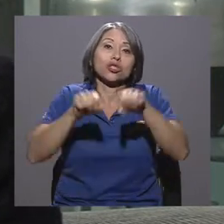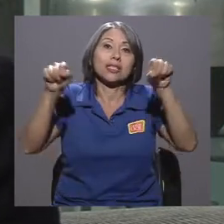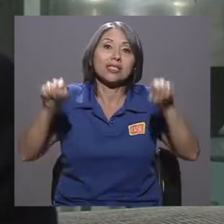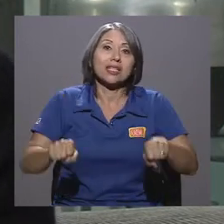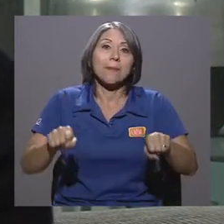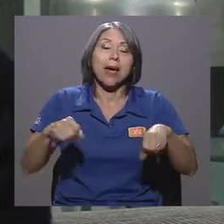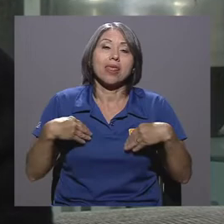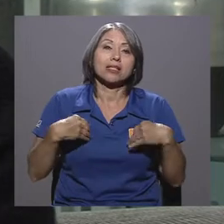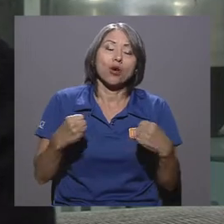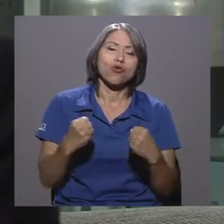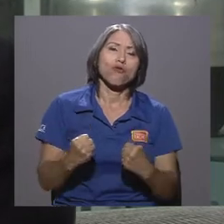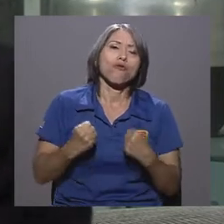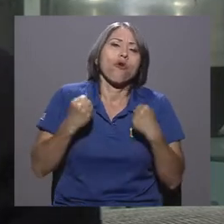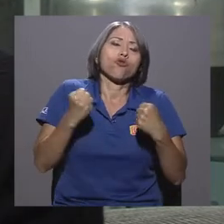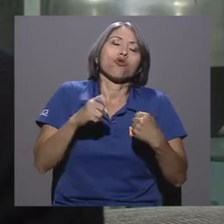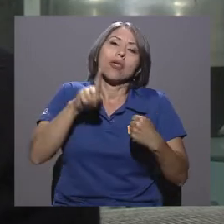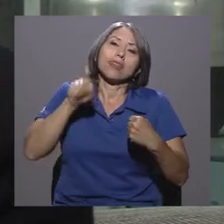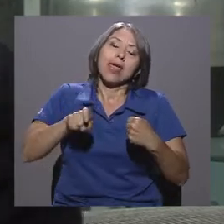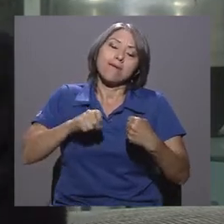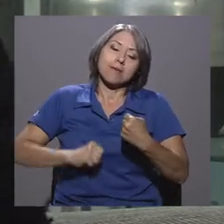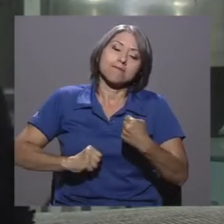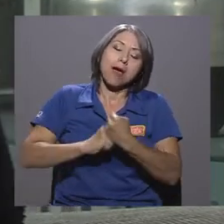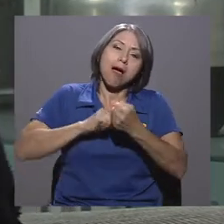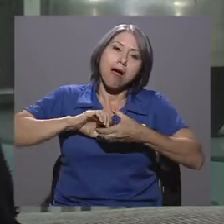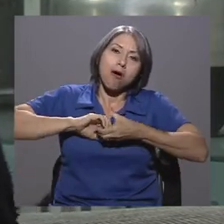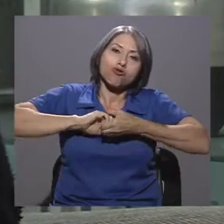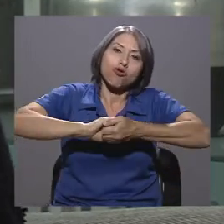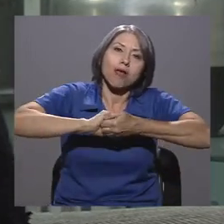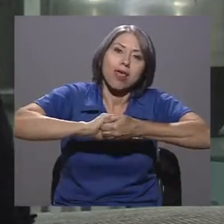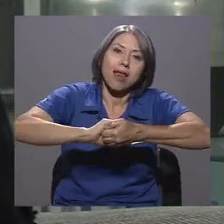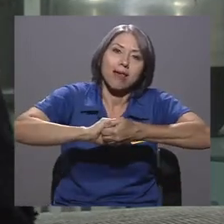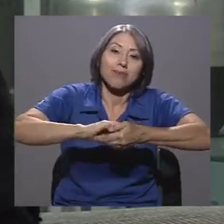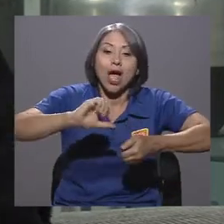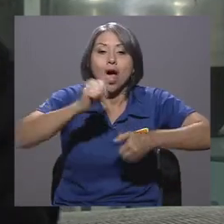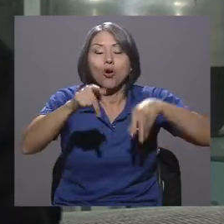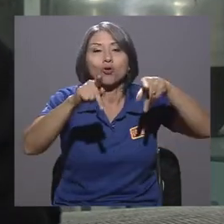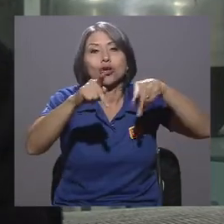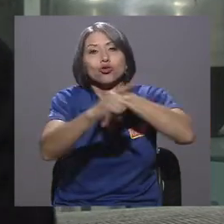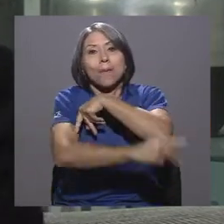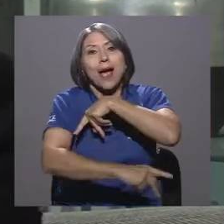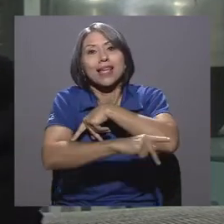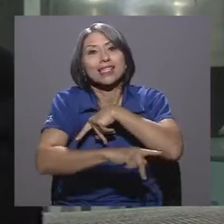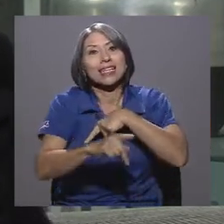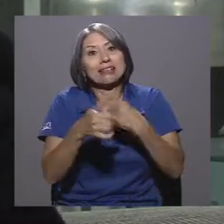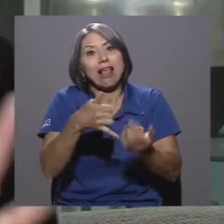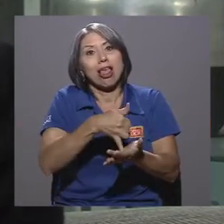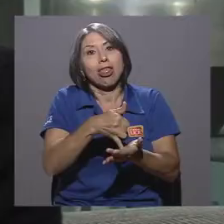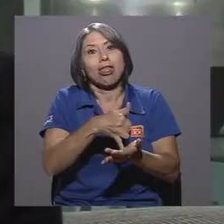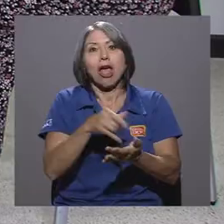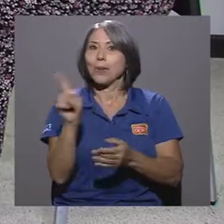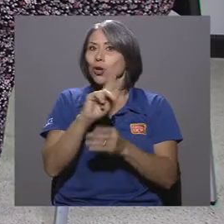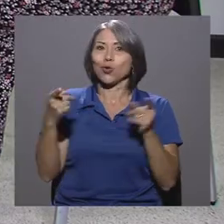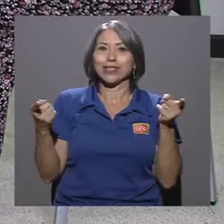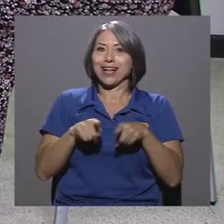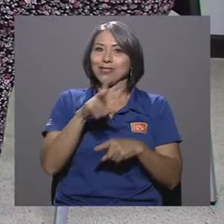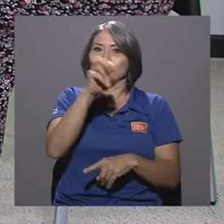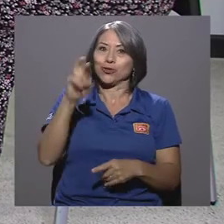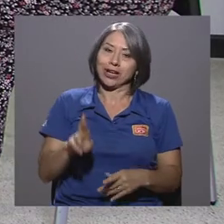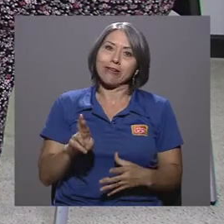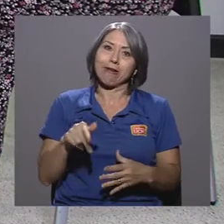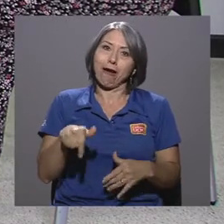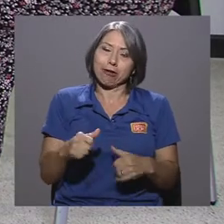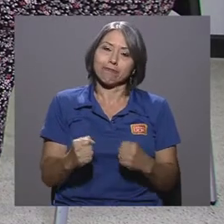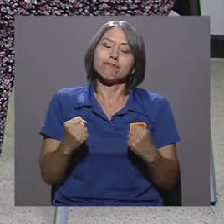de salud robustos con los países que tienen sistemas de salud que no son tan robustos, que por supuesto no es el caso de Costa Rica,